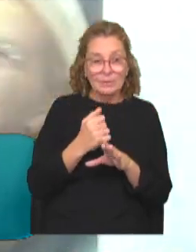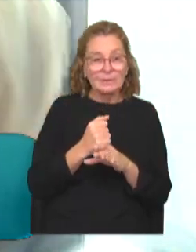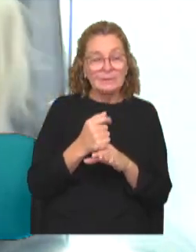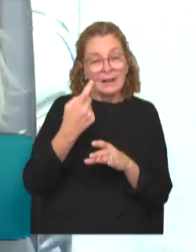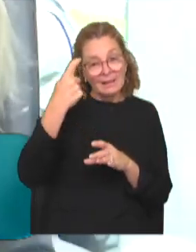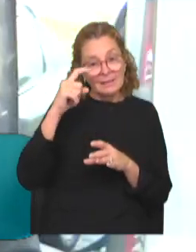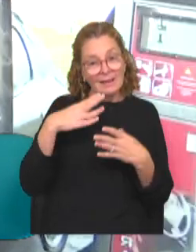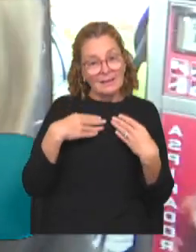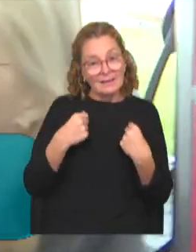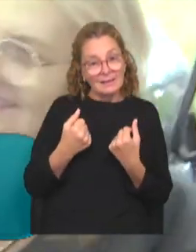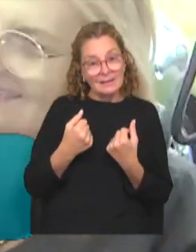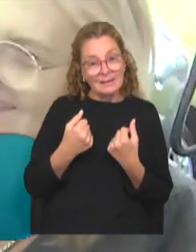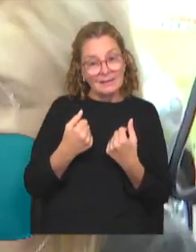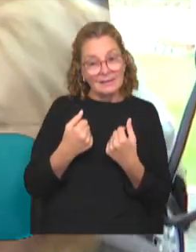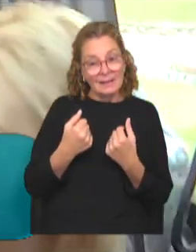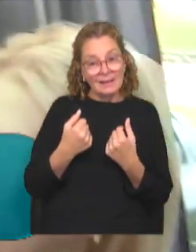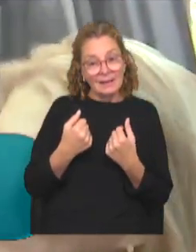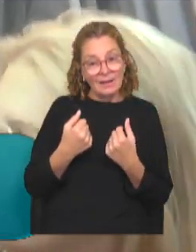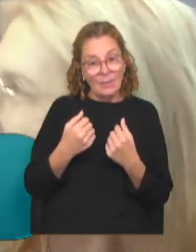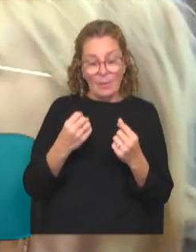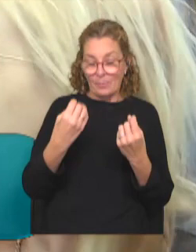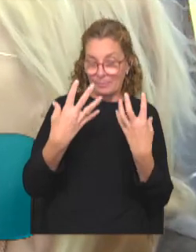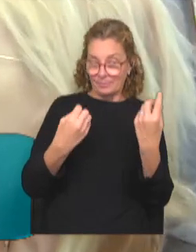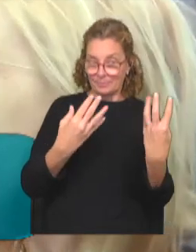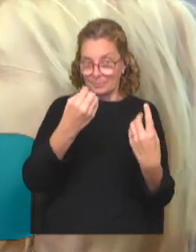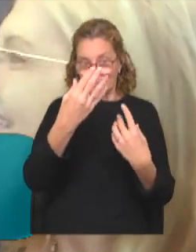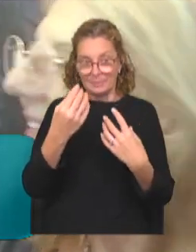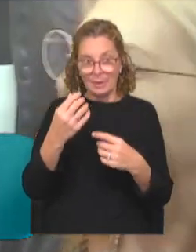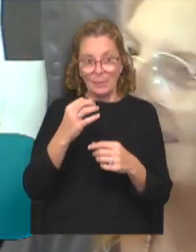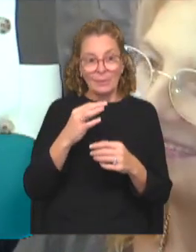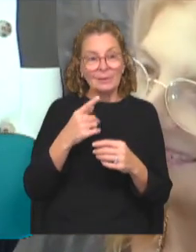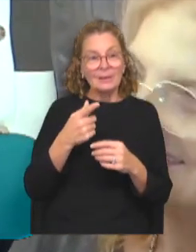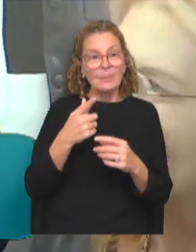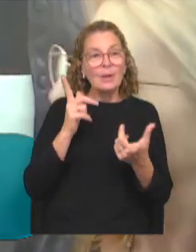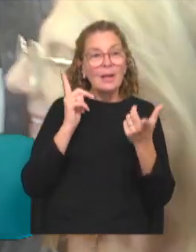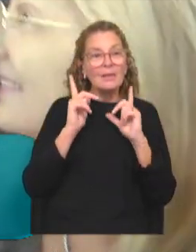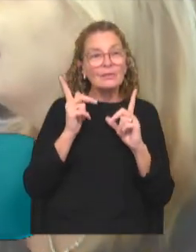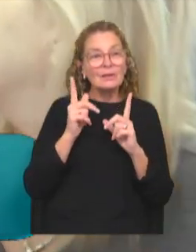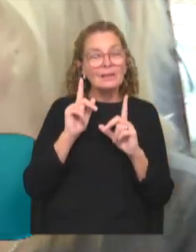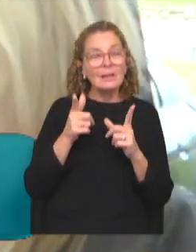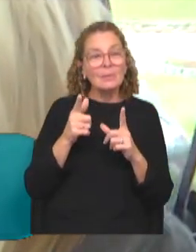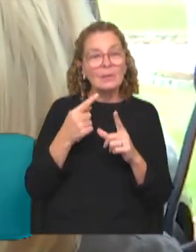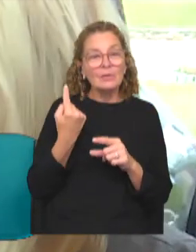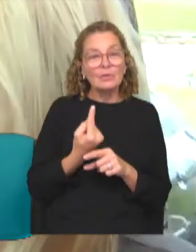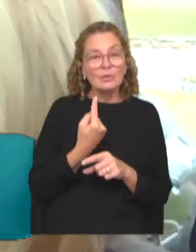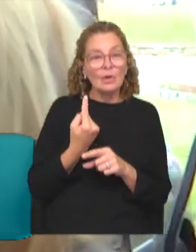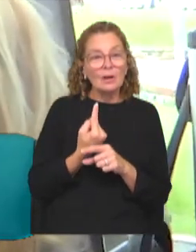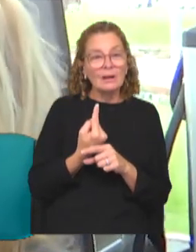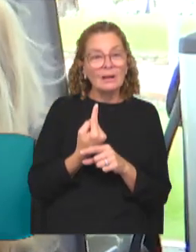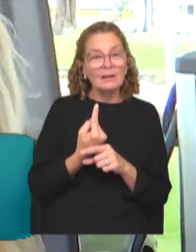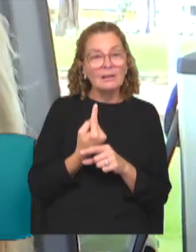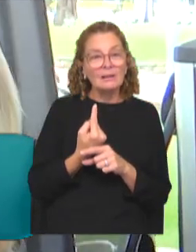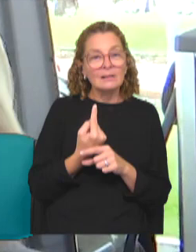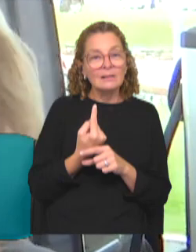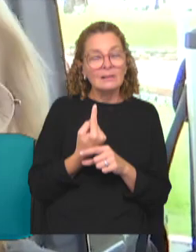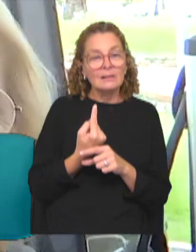idea era que se sienta como en un camarín, ¿verdad? Que se sienta en una estrella. Y que lo puedan disfrutar, porque también van a estar solos.